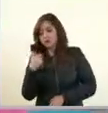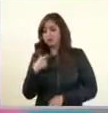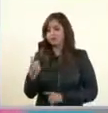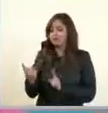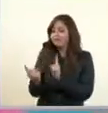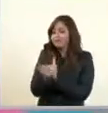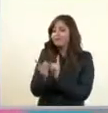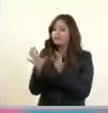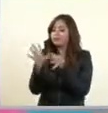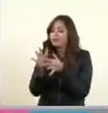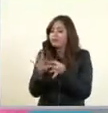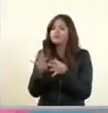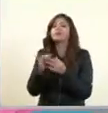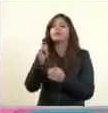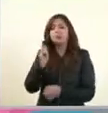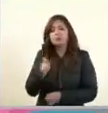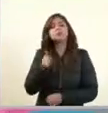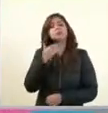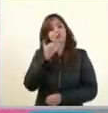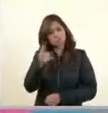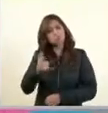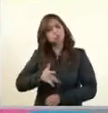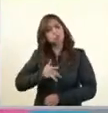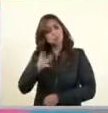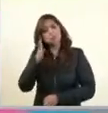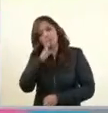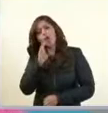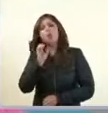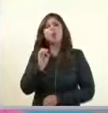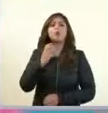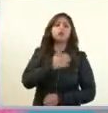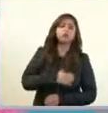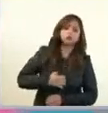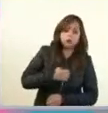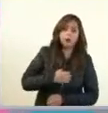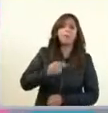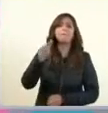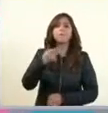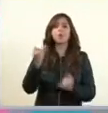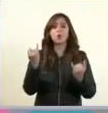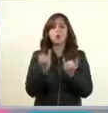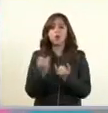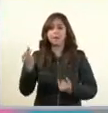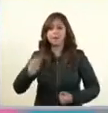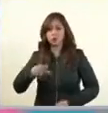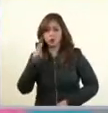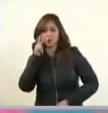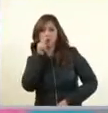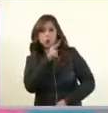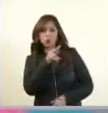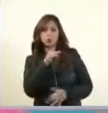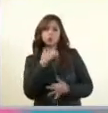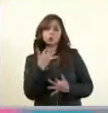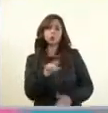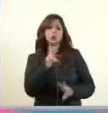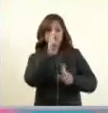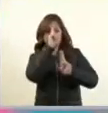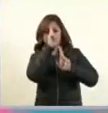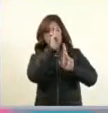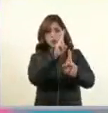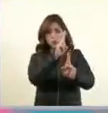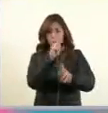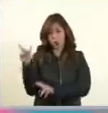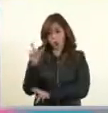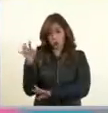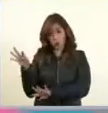empatiza, valida, ¿no? Valida sentimientos. Y en tercer lugar, inspirador de respeto. Entonces, el inspirador de